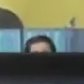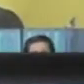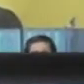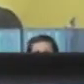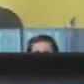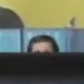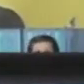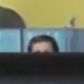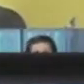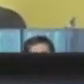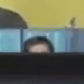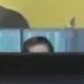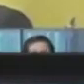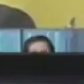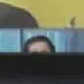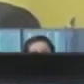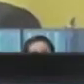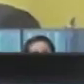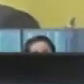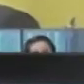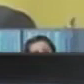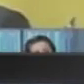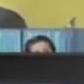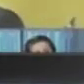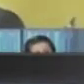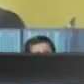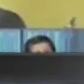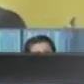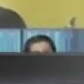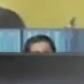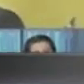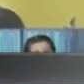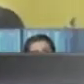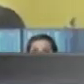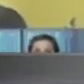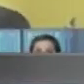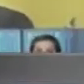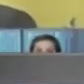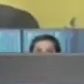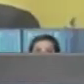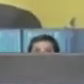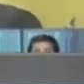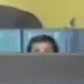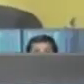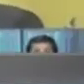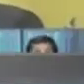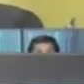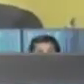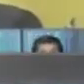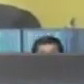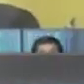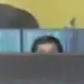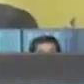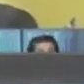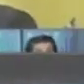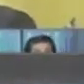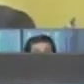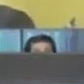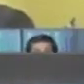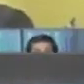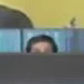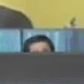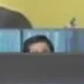en nombre de todo el ecuador y bueno como decía la canciller hemos estado también trabajando algunos otros temas hay una